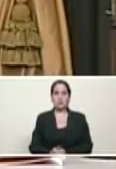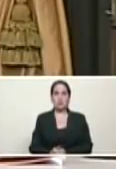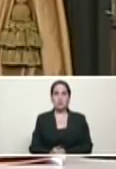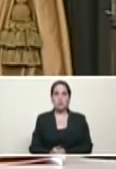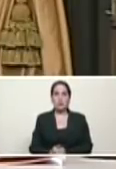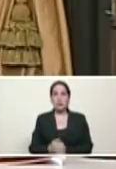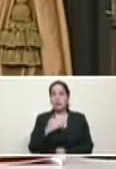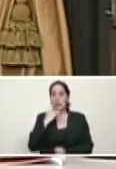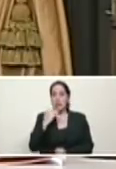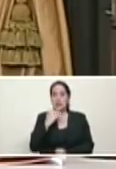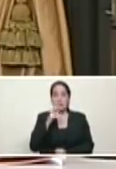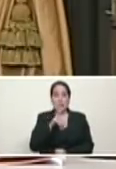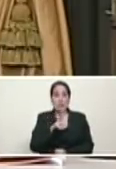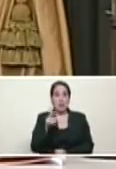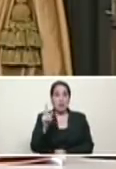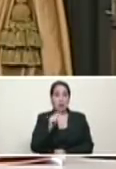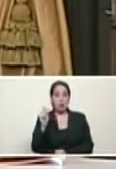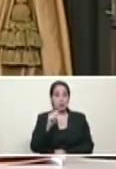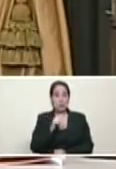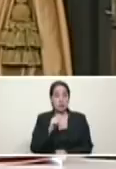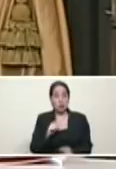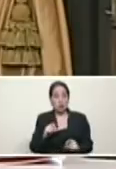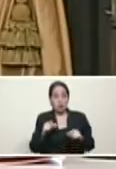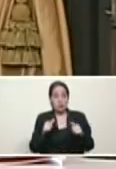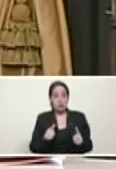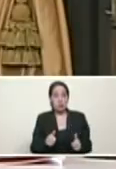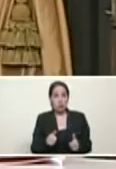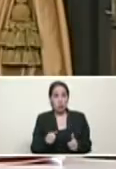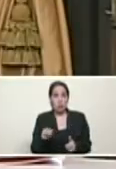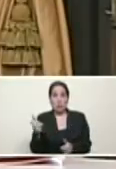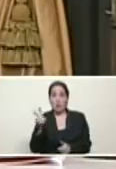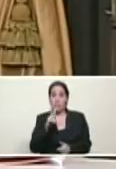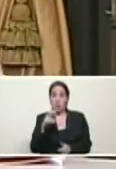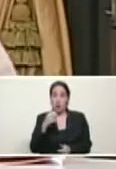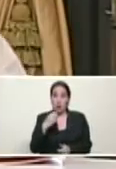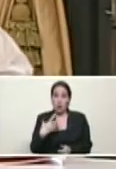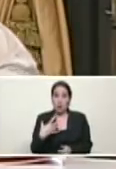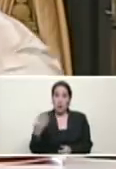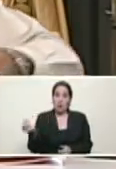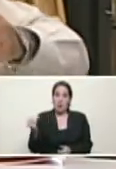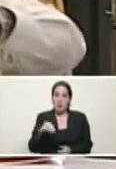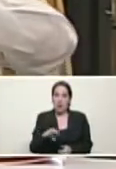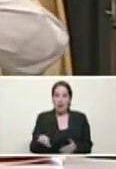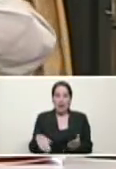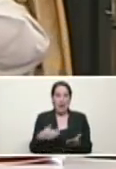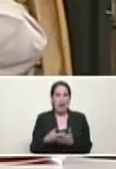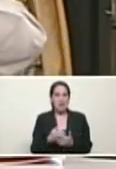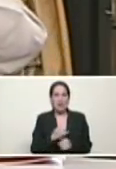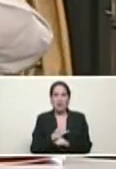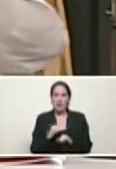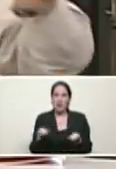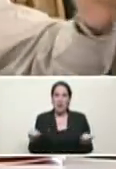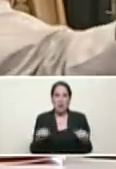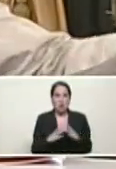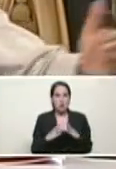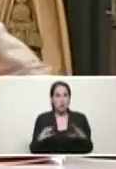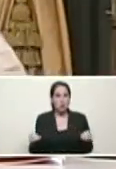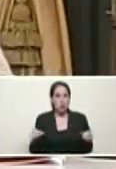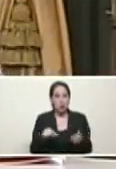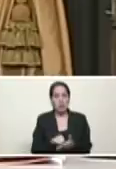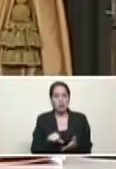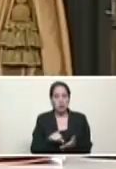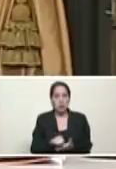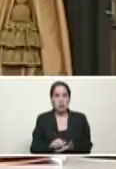a 3 meses de iniciada la misión Venezuela Bella, quiero incorporar 10 ciudades hasta que tengamos incorporadas todas las